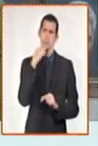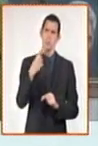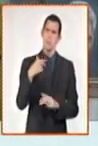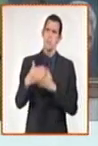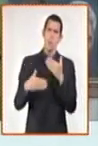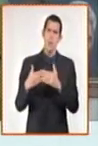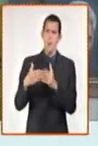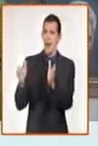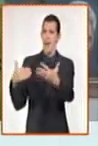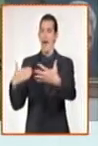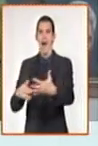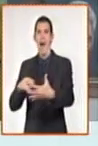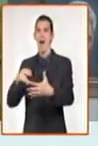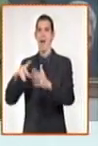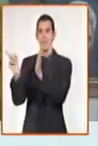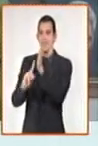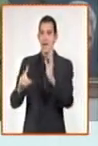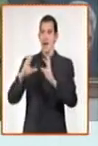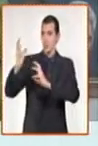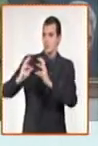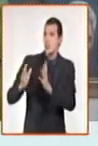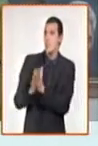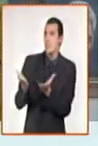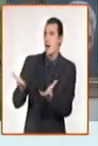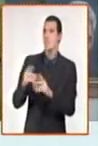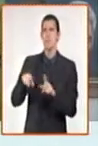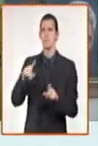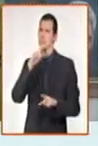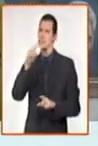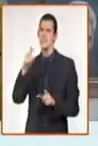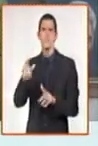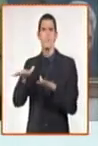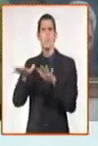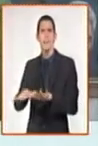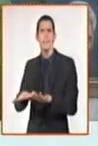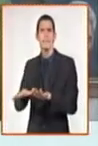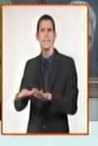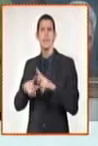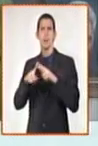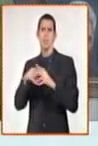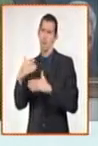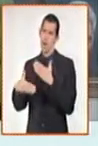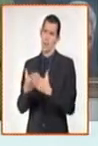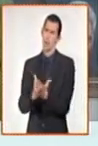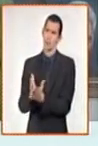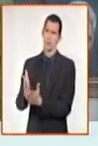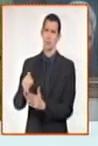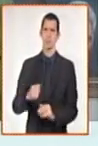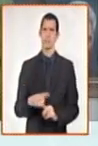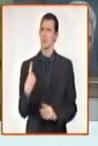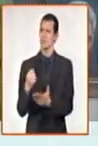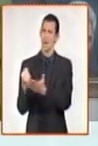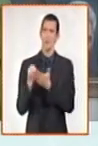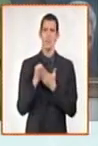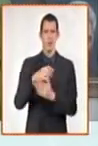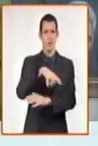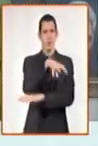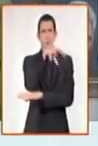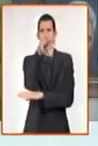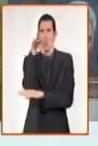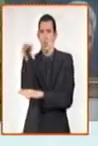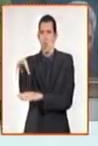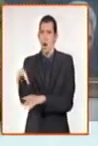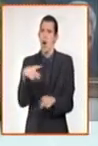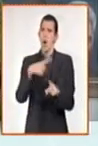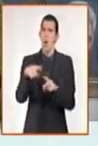grupos electrónicos. Hemos recibido mucho apoyo de recursos, del sistema también de recursos hidráulicos, con equipo, con grúa, con carro cisterna,